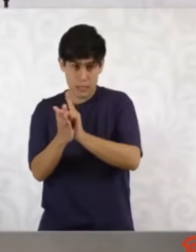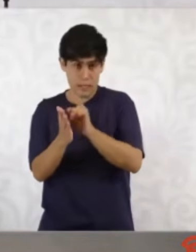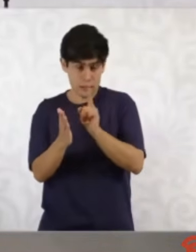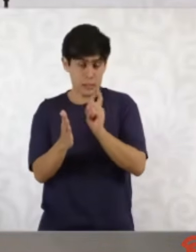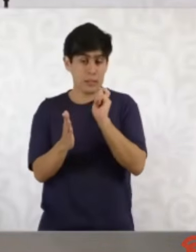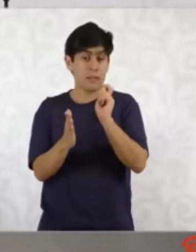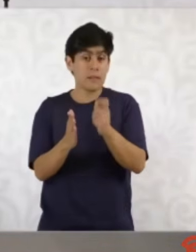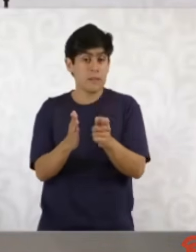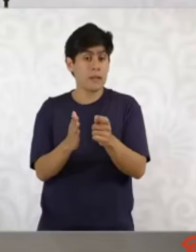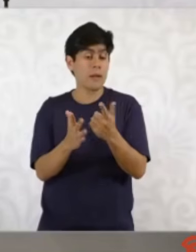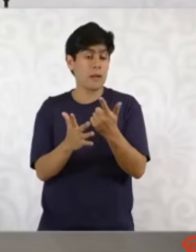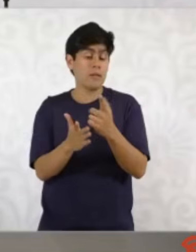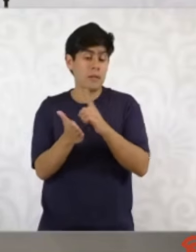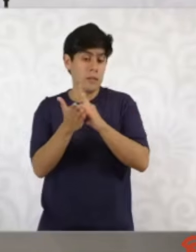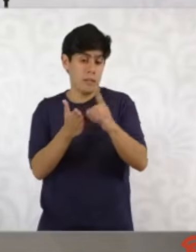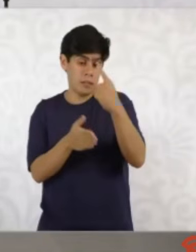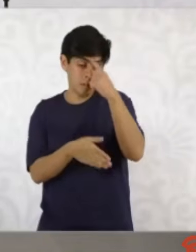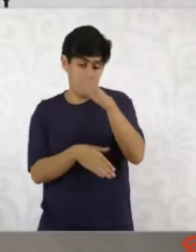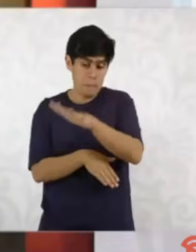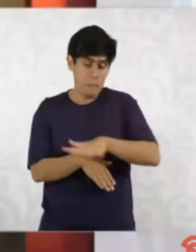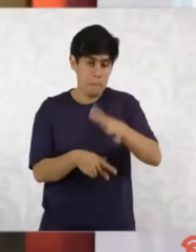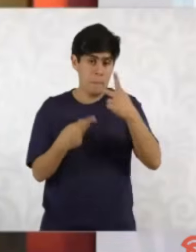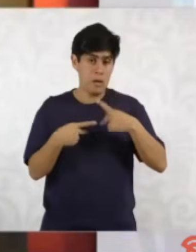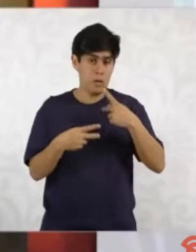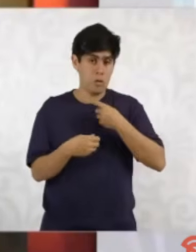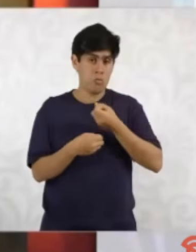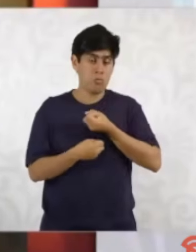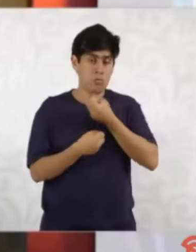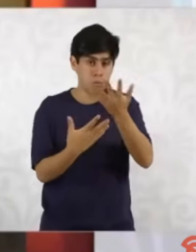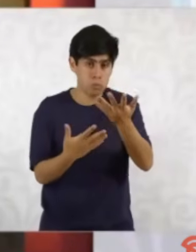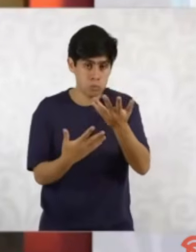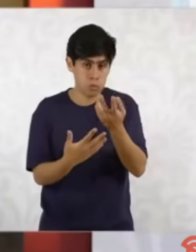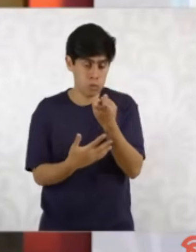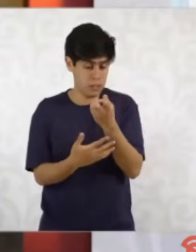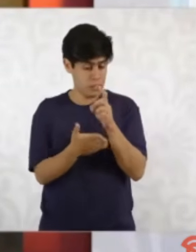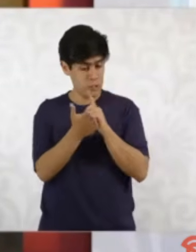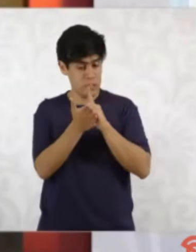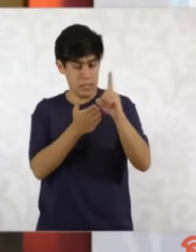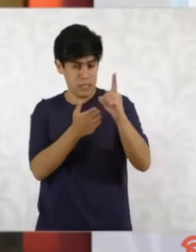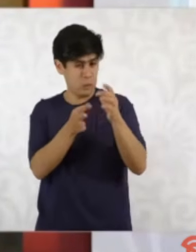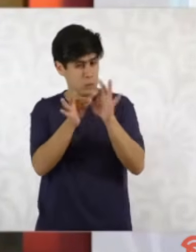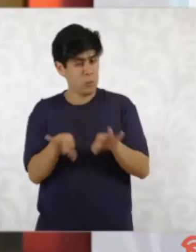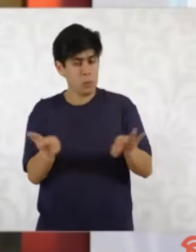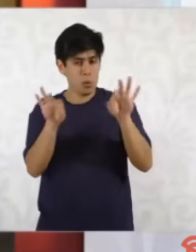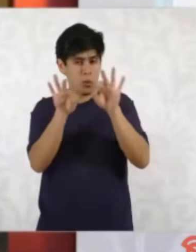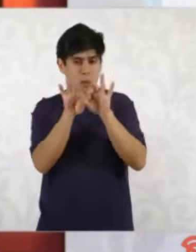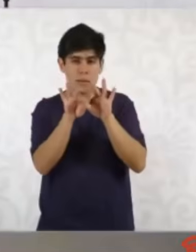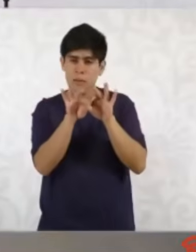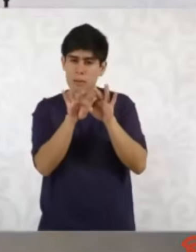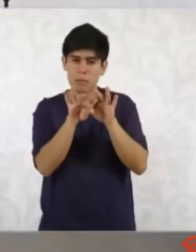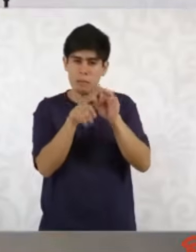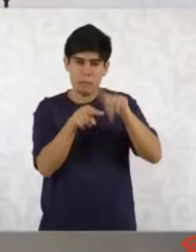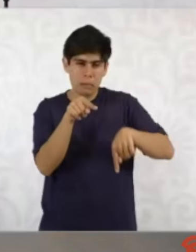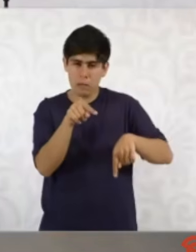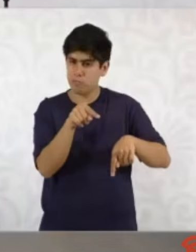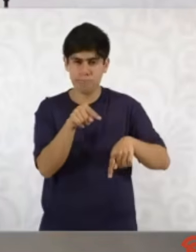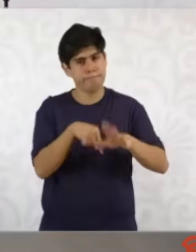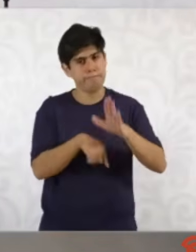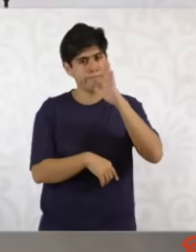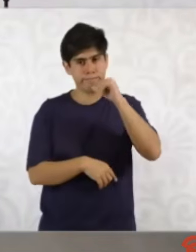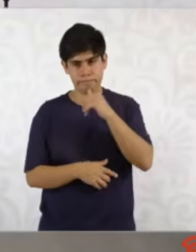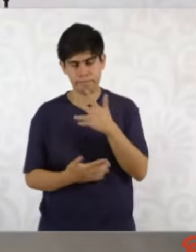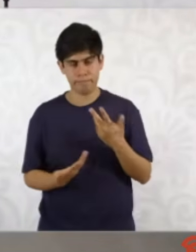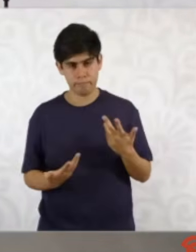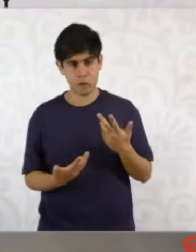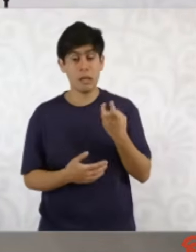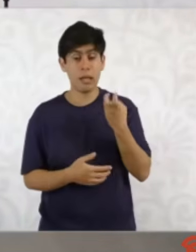de mecanismos eficaces para hacer cumplir esos derechos fundamentales. Derivado de ese reconocimiento